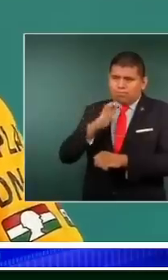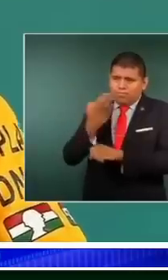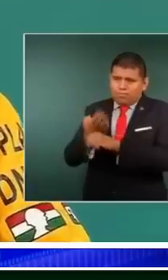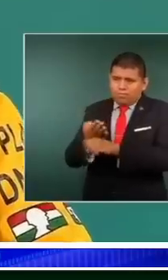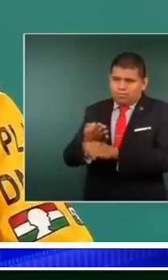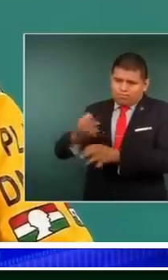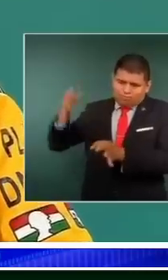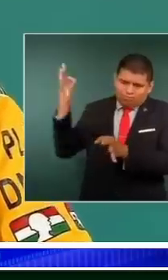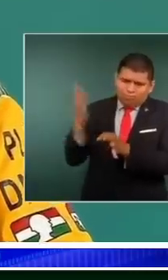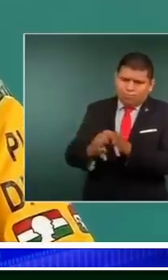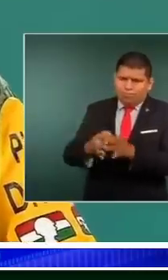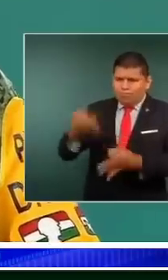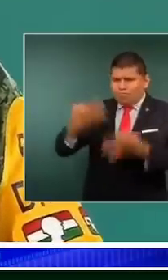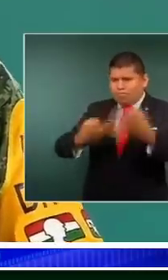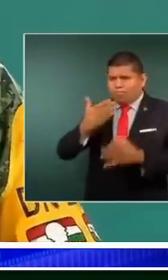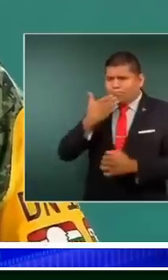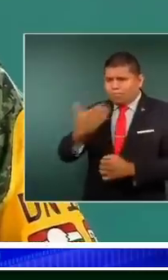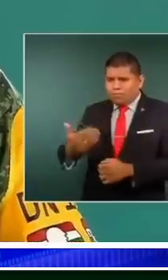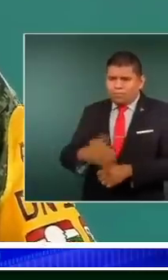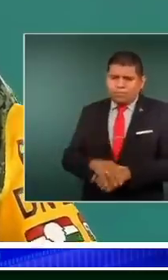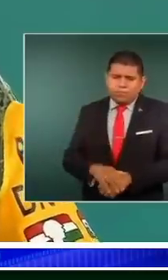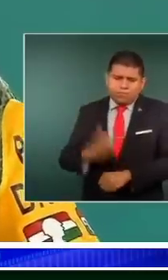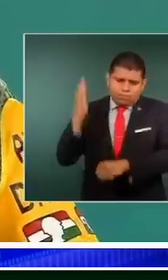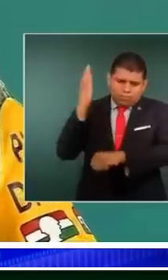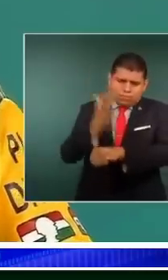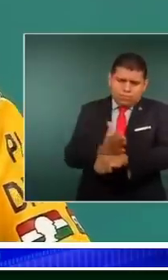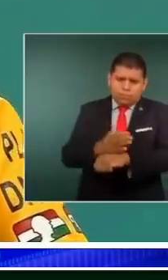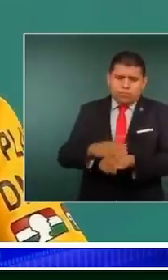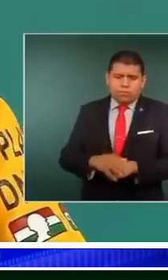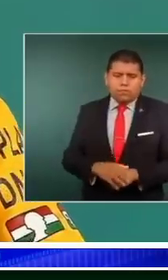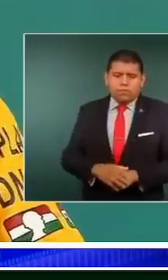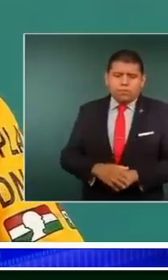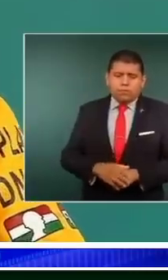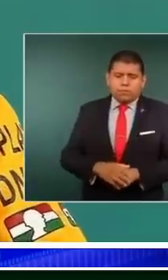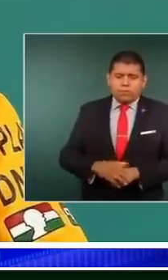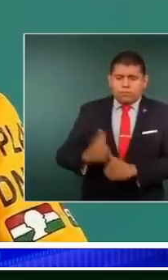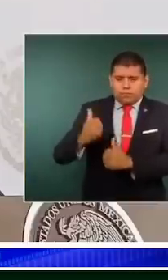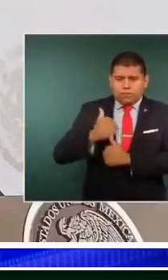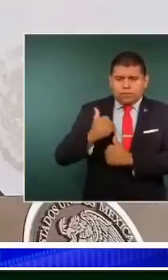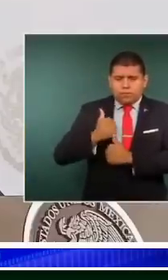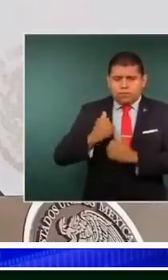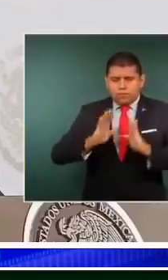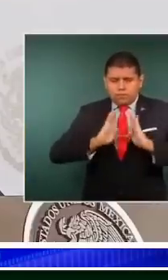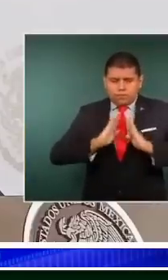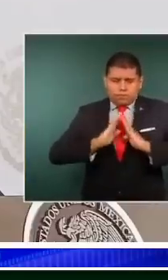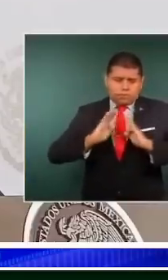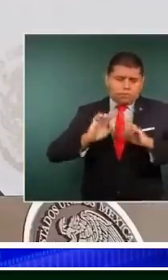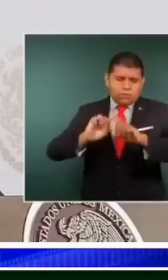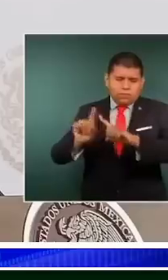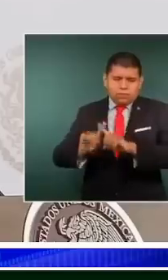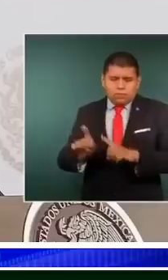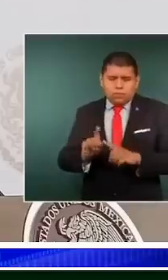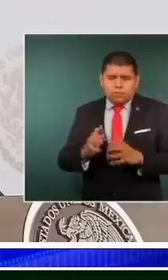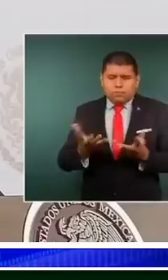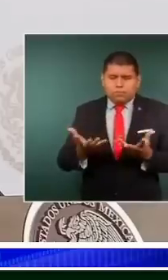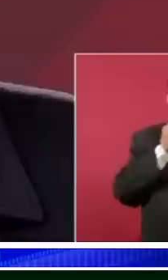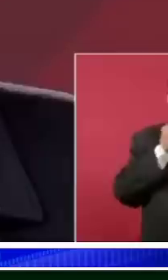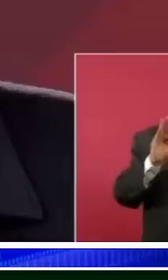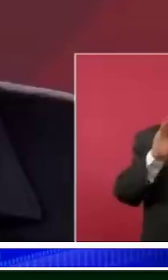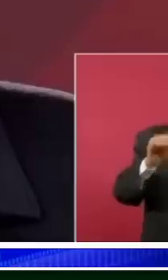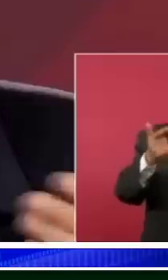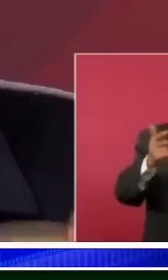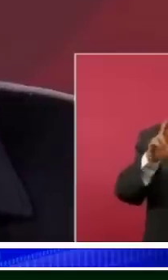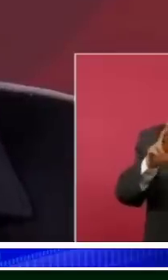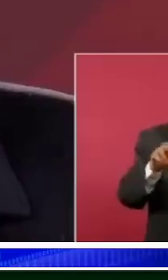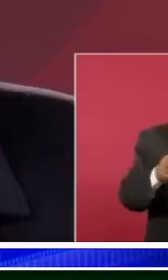con esta posibilidad de que sea extraditado hacia los Estados Unidos así que les invito a que me acompañen de los próximos minutos Si les